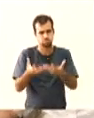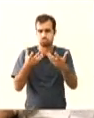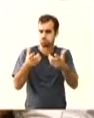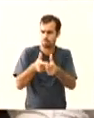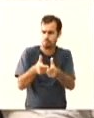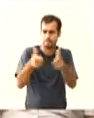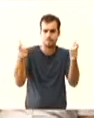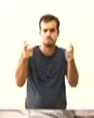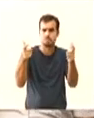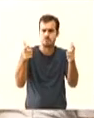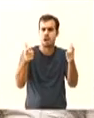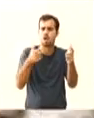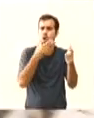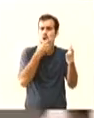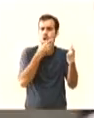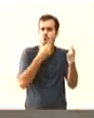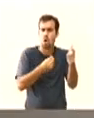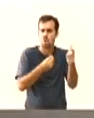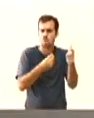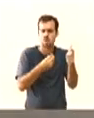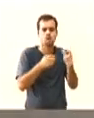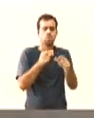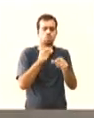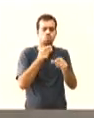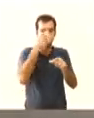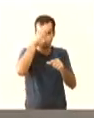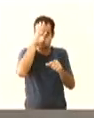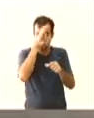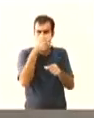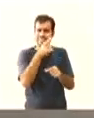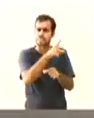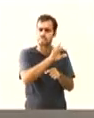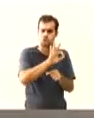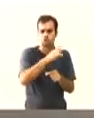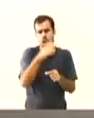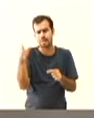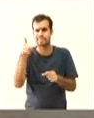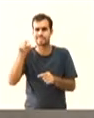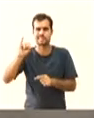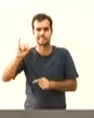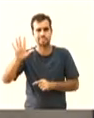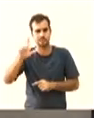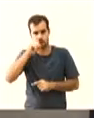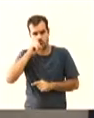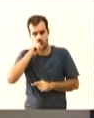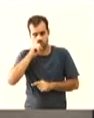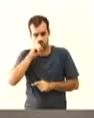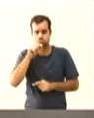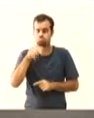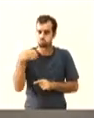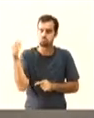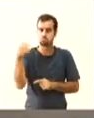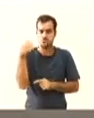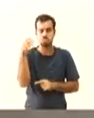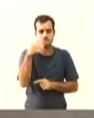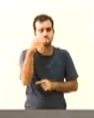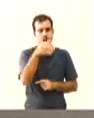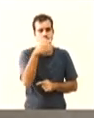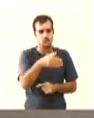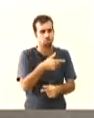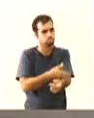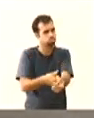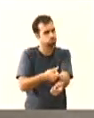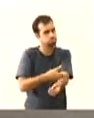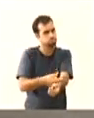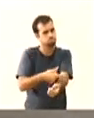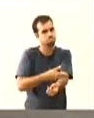de entre 18 y 65 años de edad han abrazado esta práctica con el objetivo de contribuir a salvar